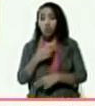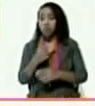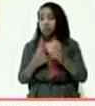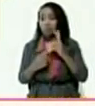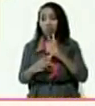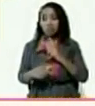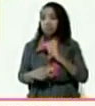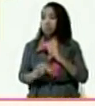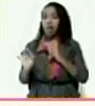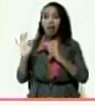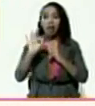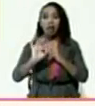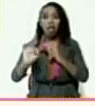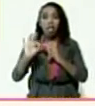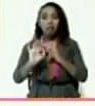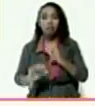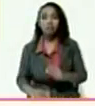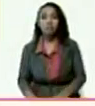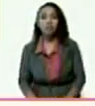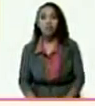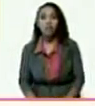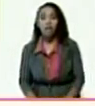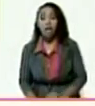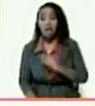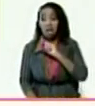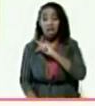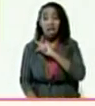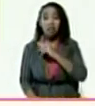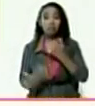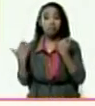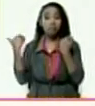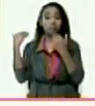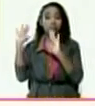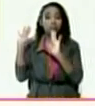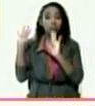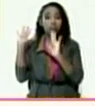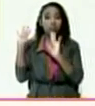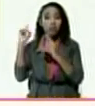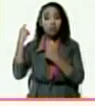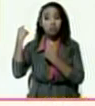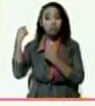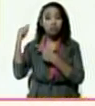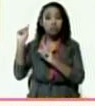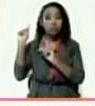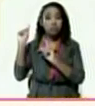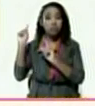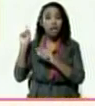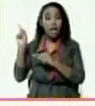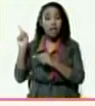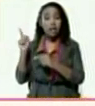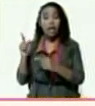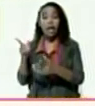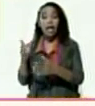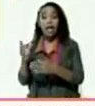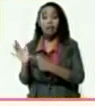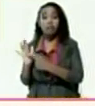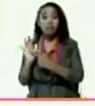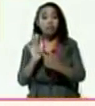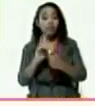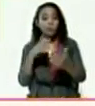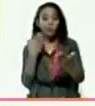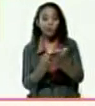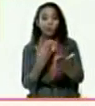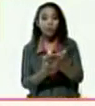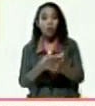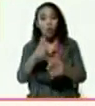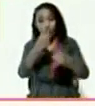absolutamente nada. Allá él, que tiene que rendirle cuentas al pueblo colombiano, en algún momento